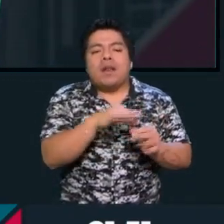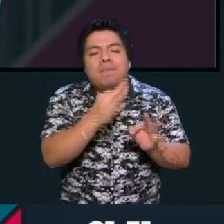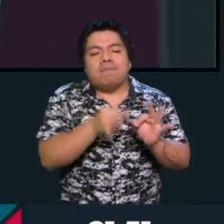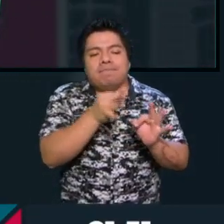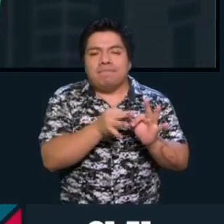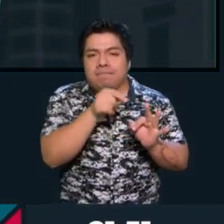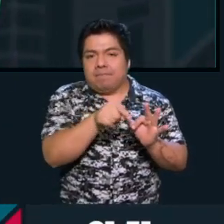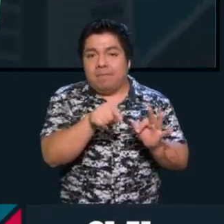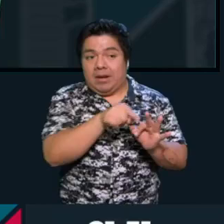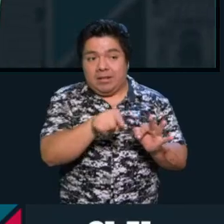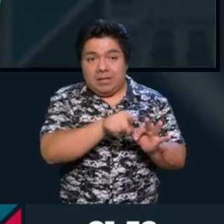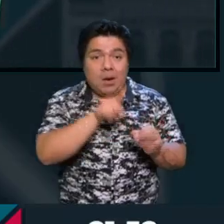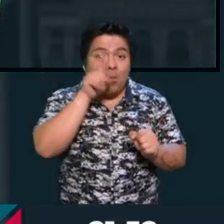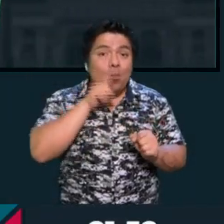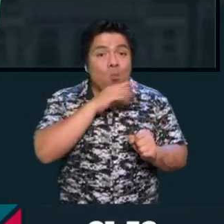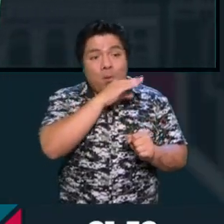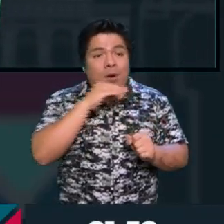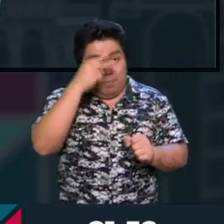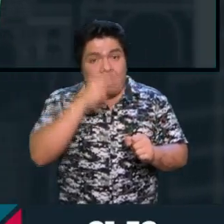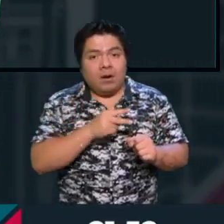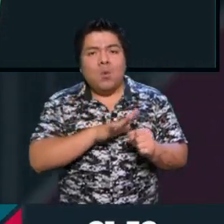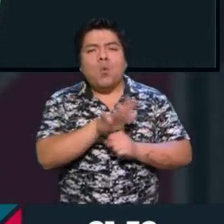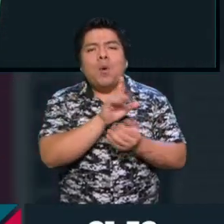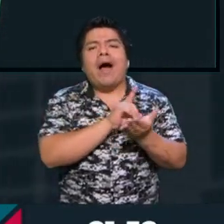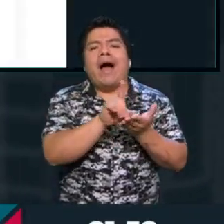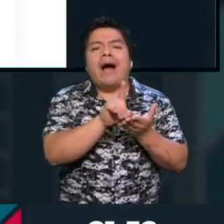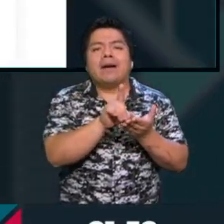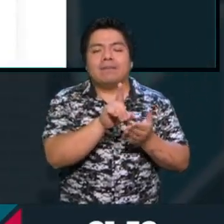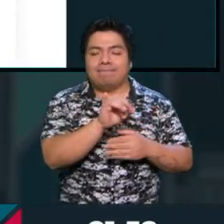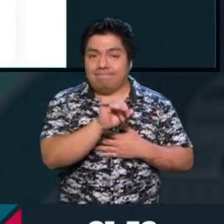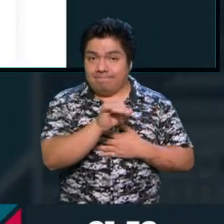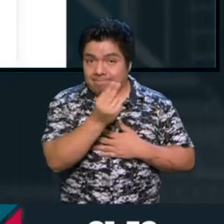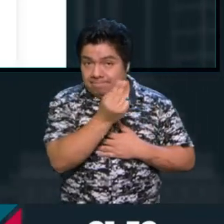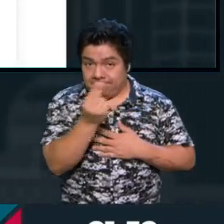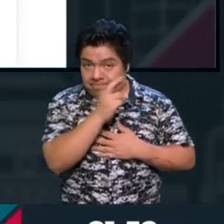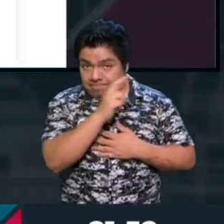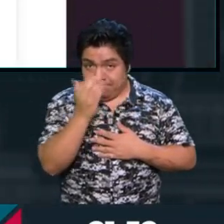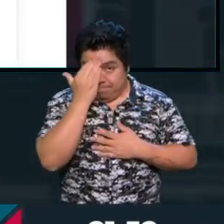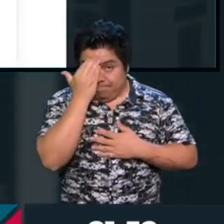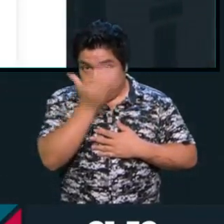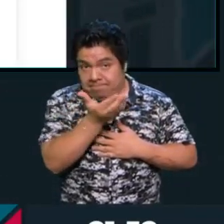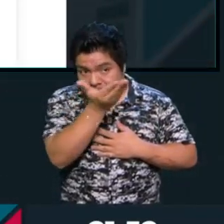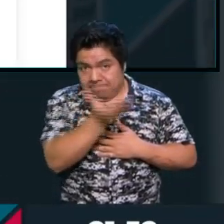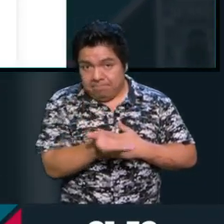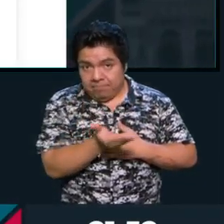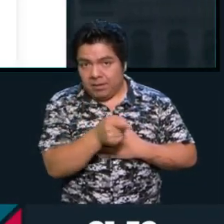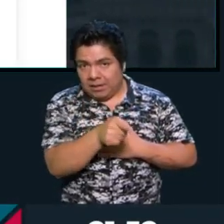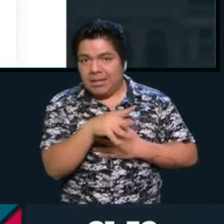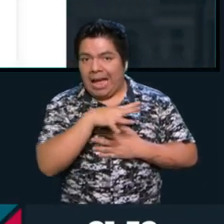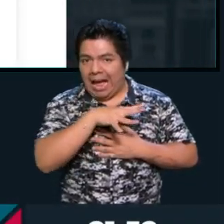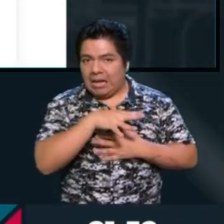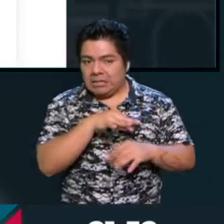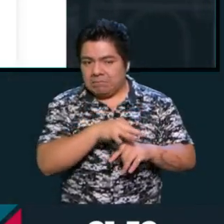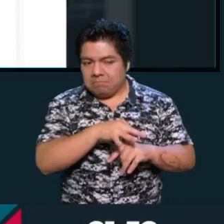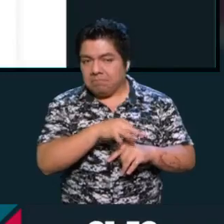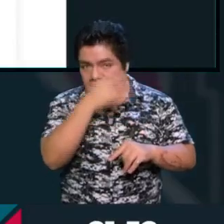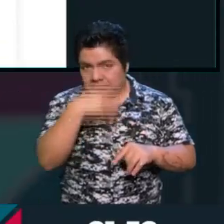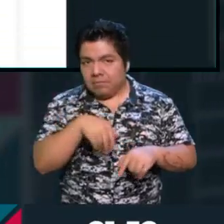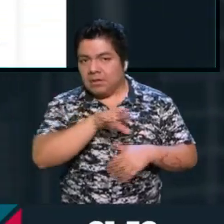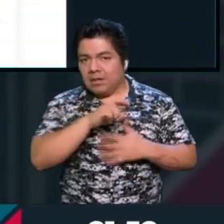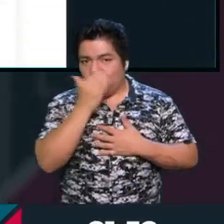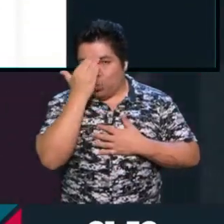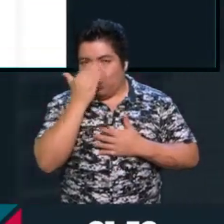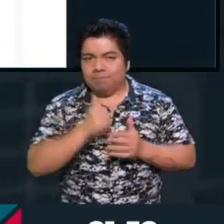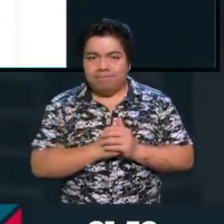fundamental para estas mujeres? El derecho a ser reconocidas, a que su existencia sea